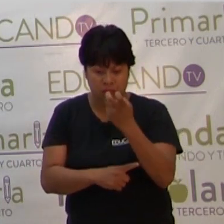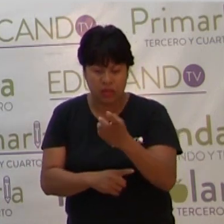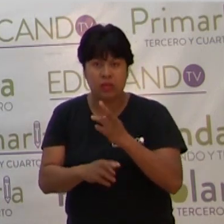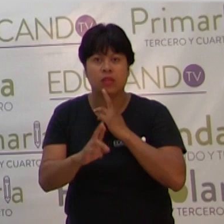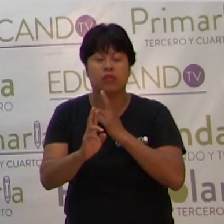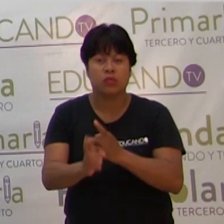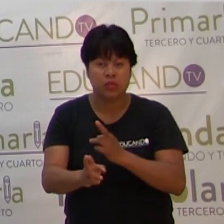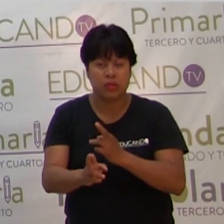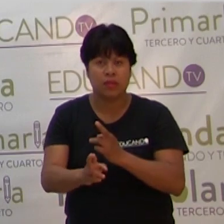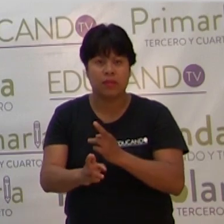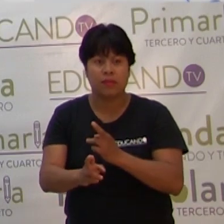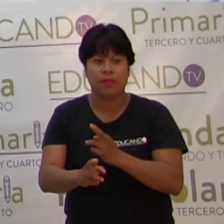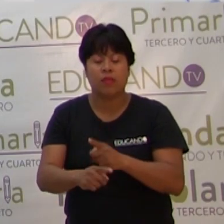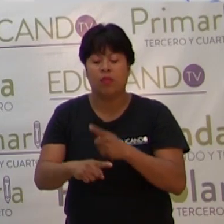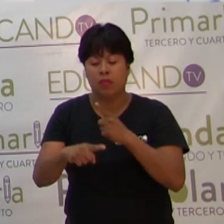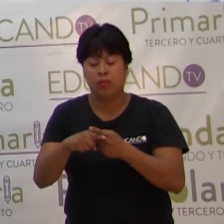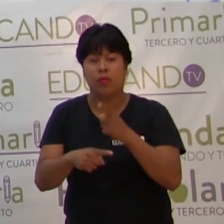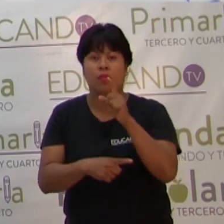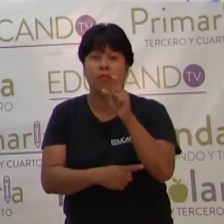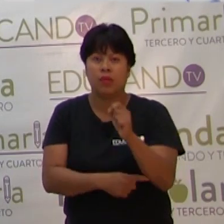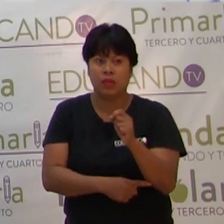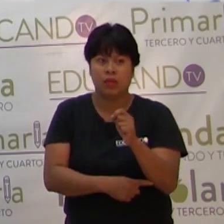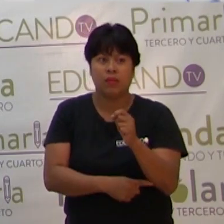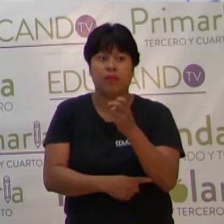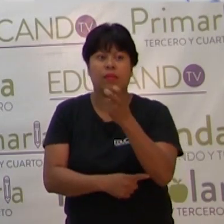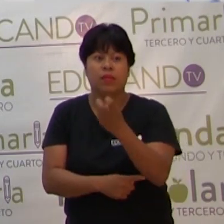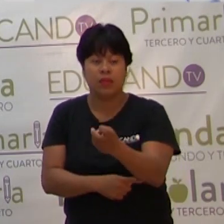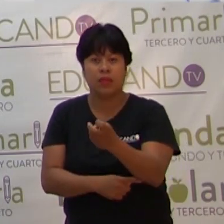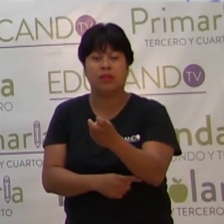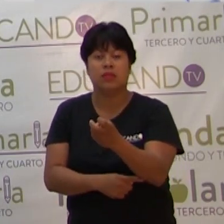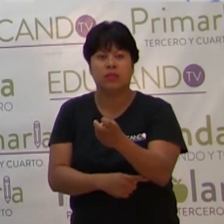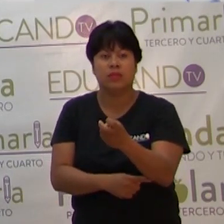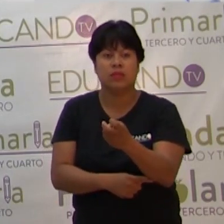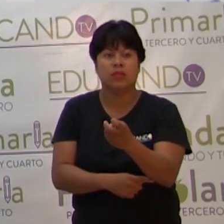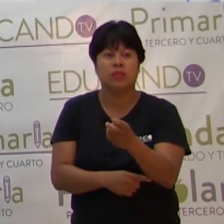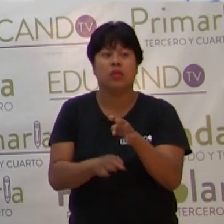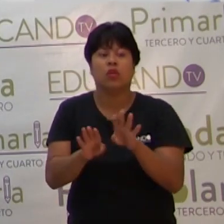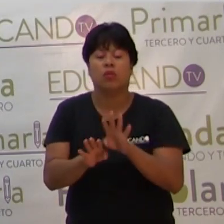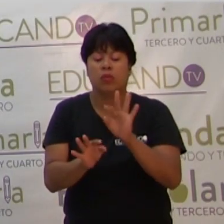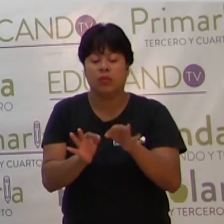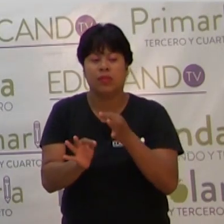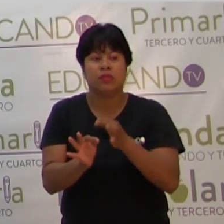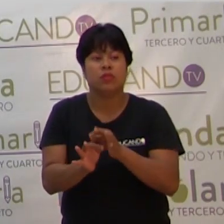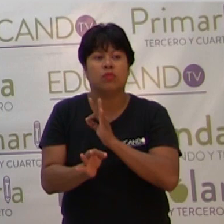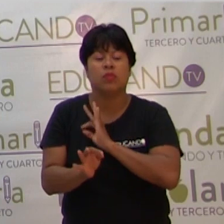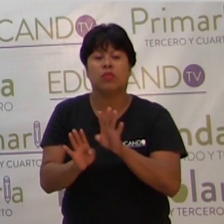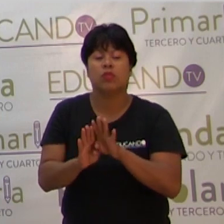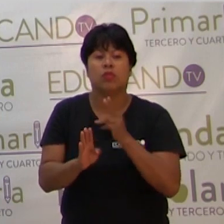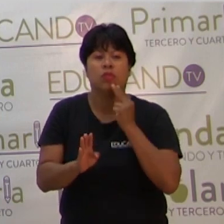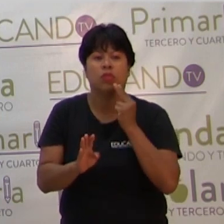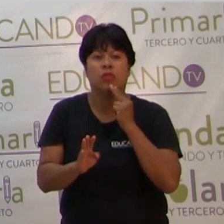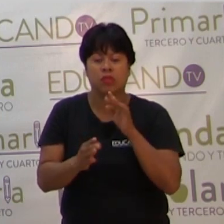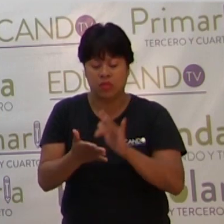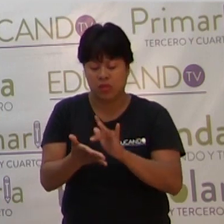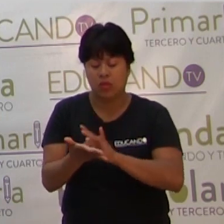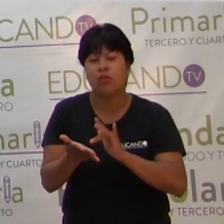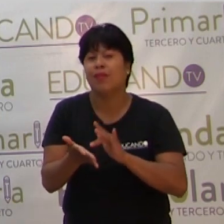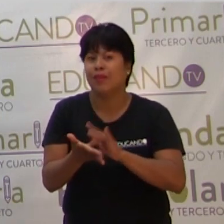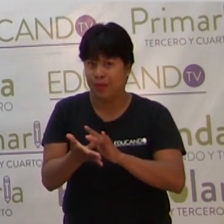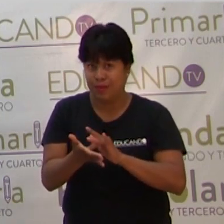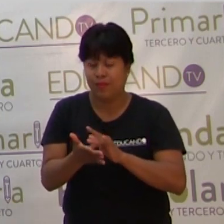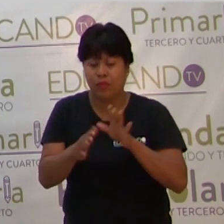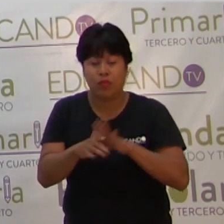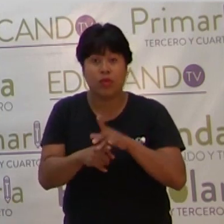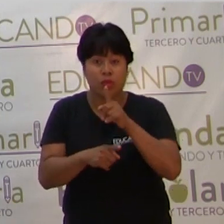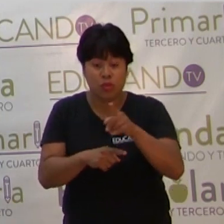resultado lo multiplicas por 20 y es ahí la precisión que se está haciendo al utilizar una calculadora. Porque